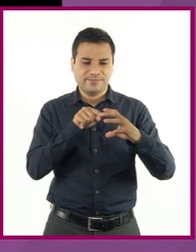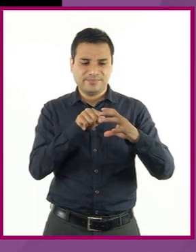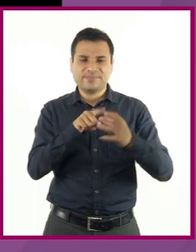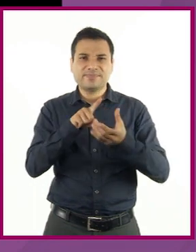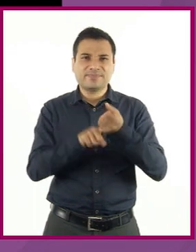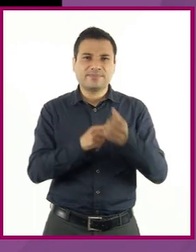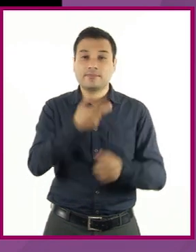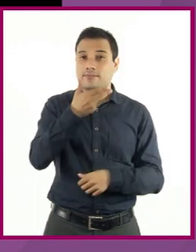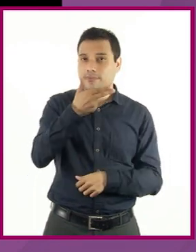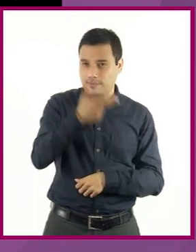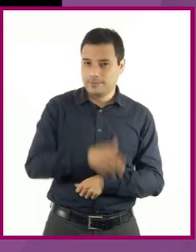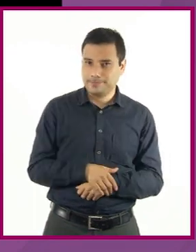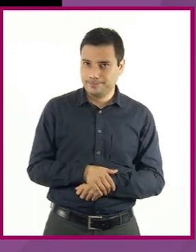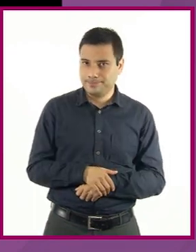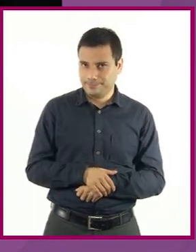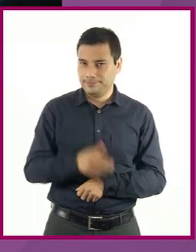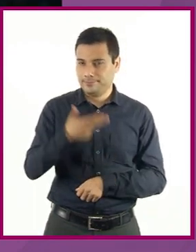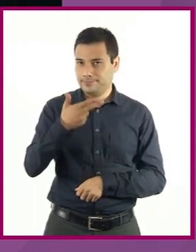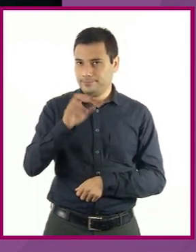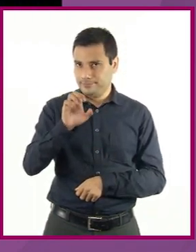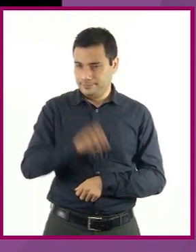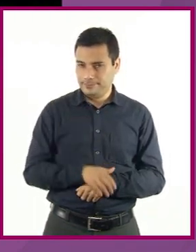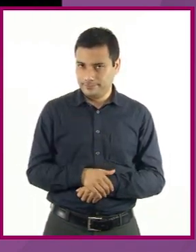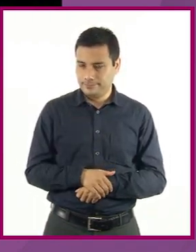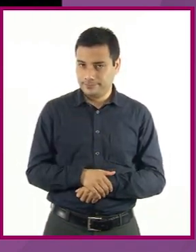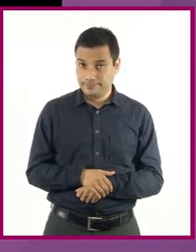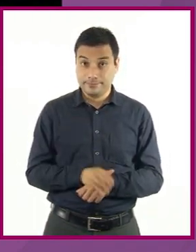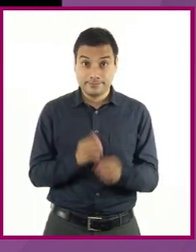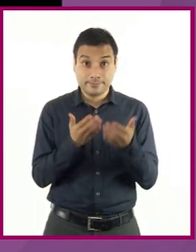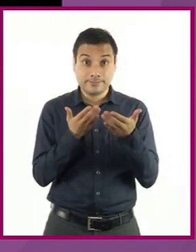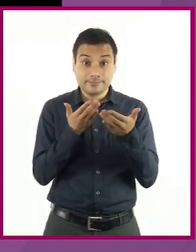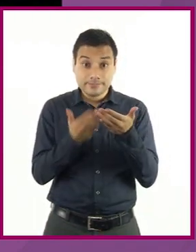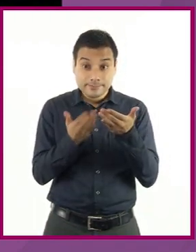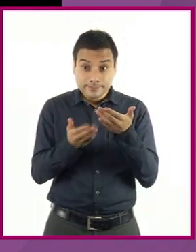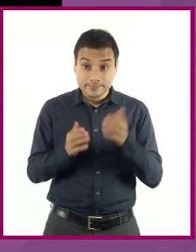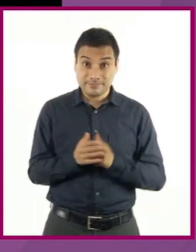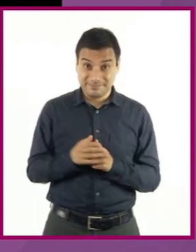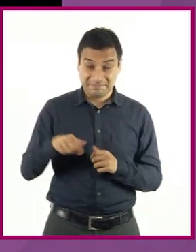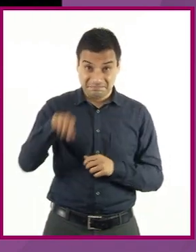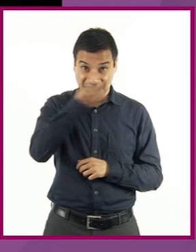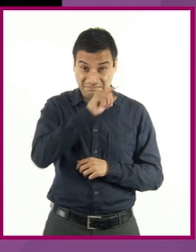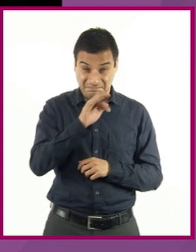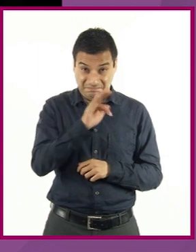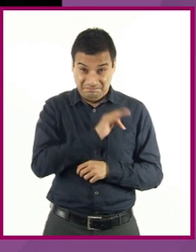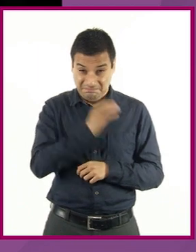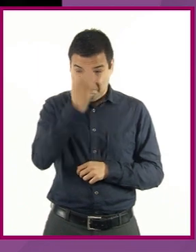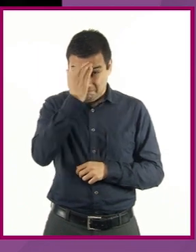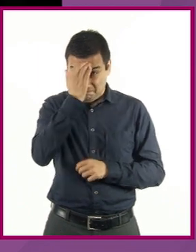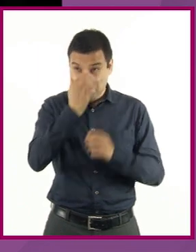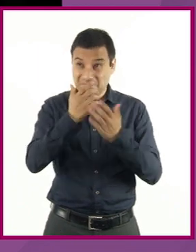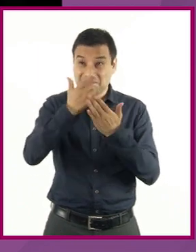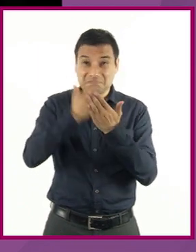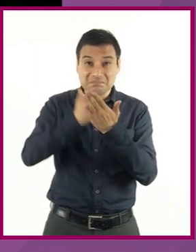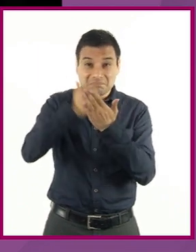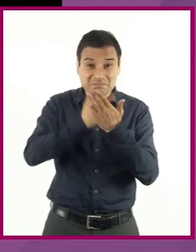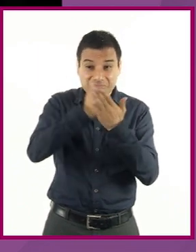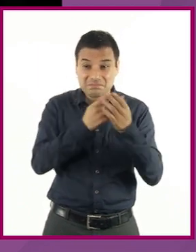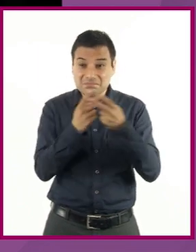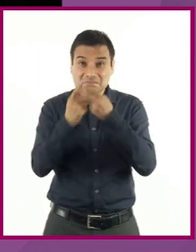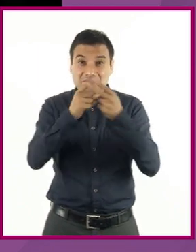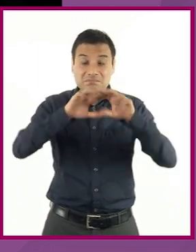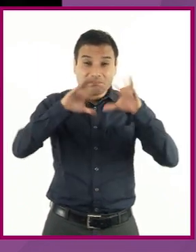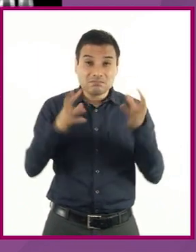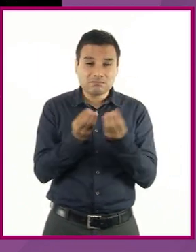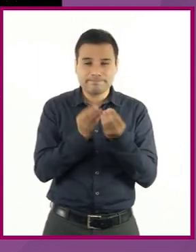principales son el hidrógeno y el helio. Aunque hasta ahora es casi imposible saber cuántas estrellas existen, los